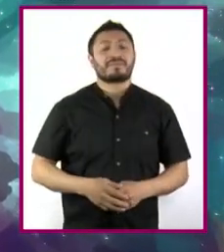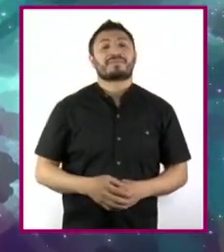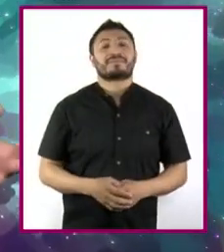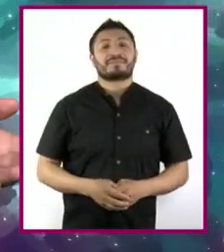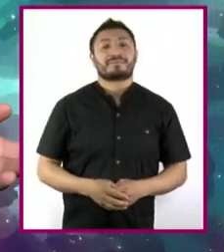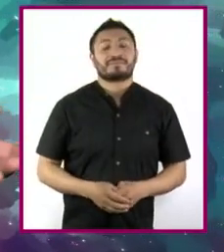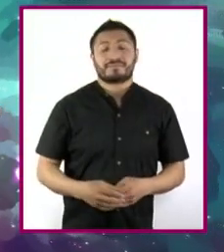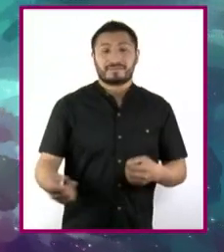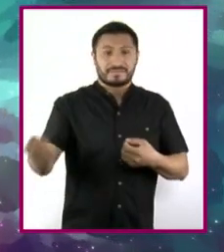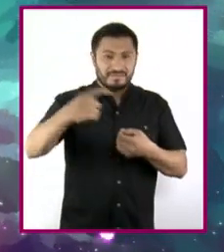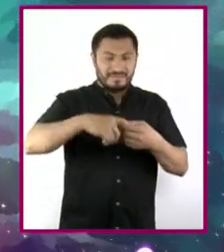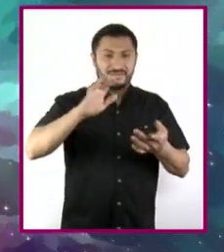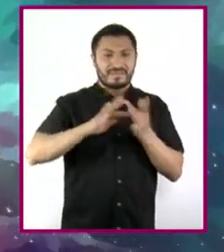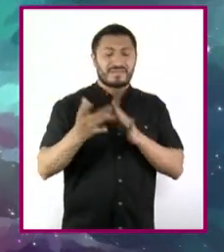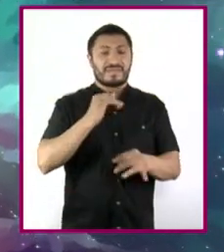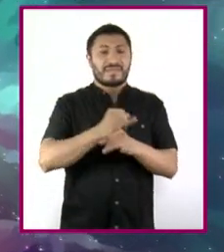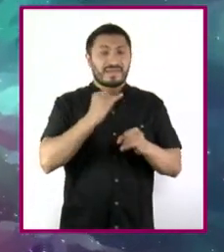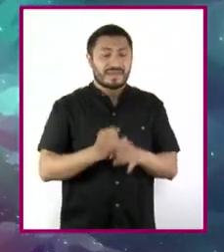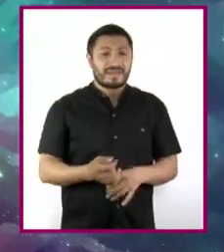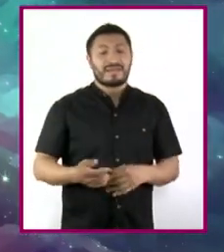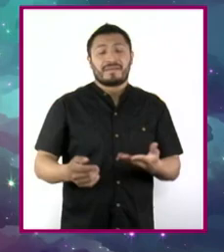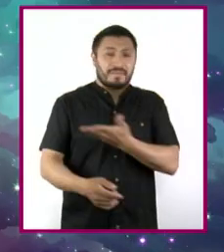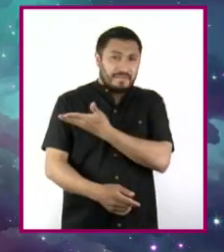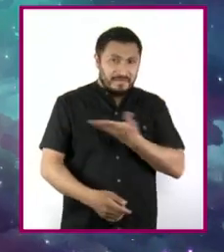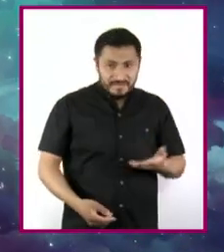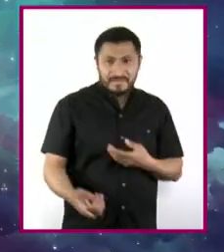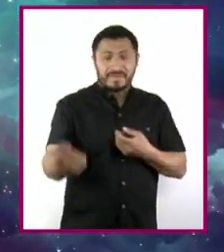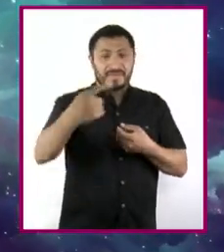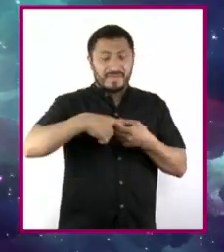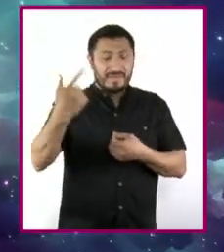digital. Síganos en nuestras redes sociales, en las que podrán